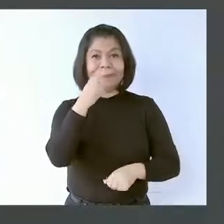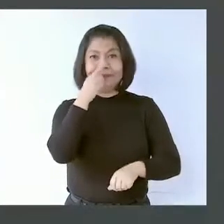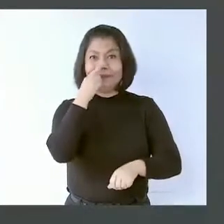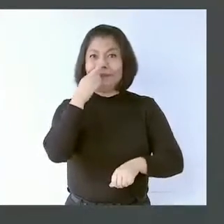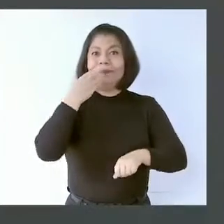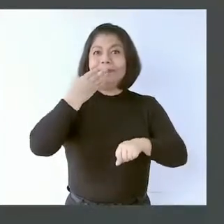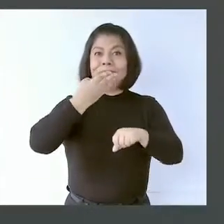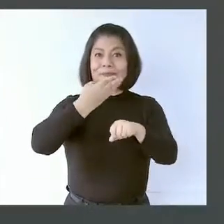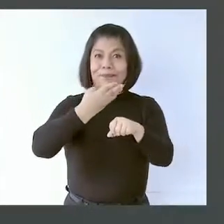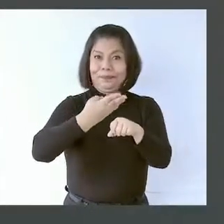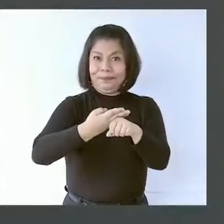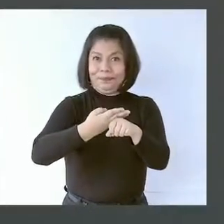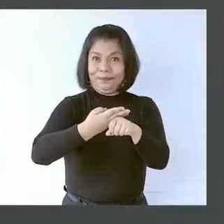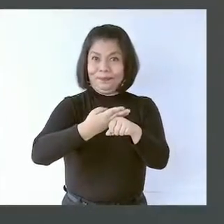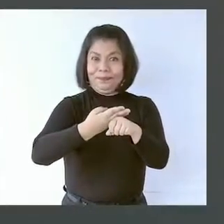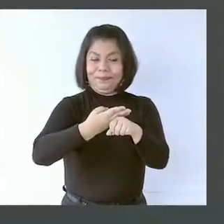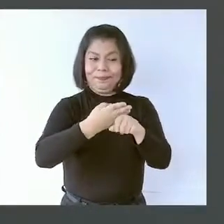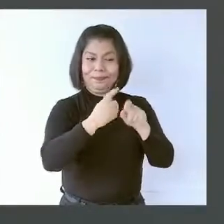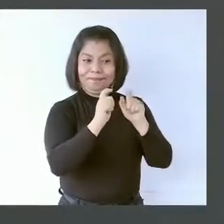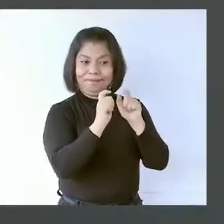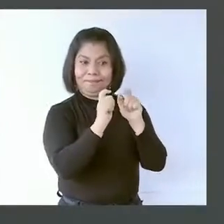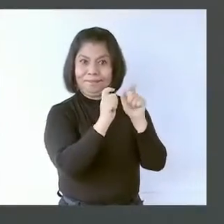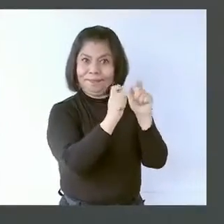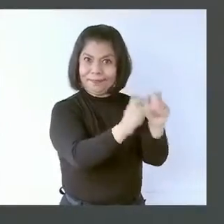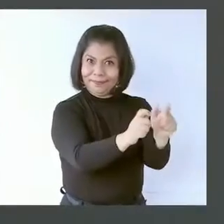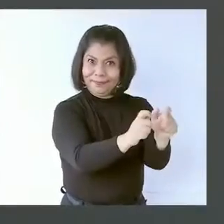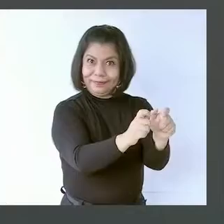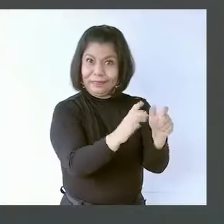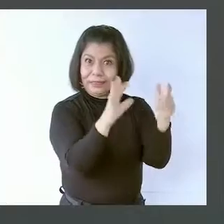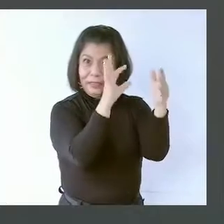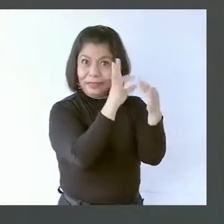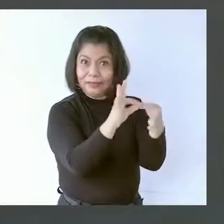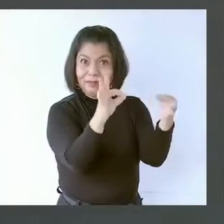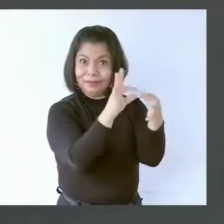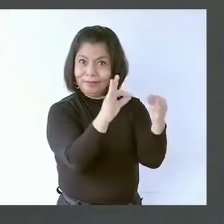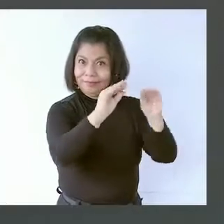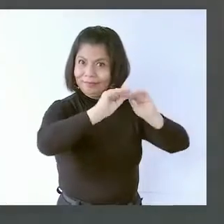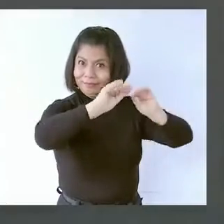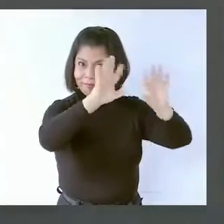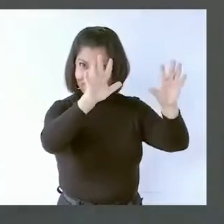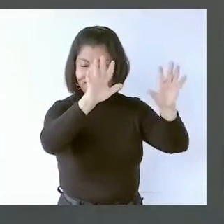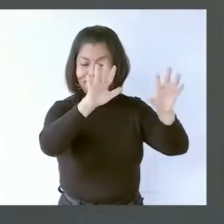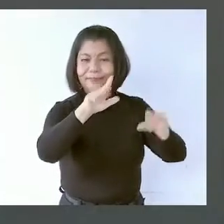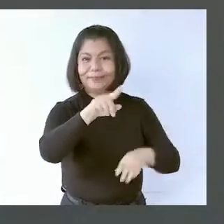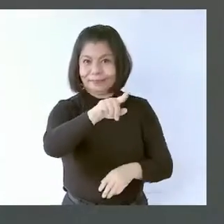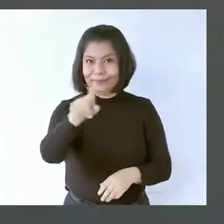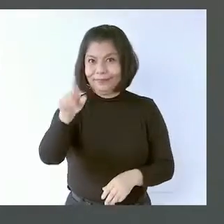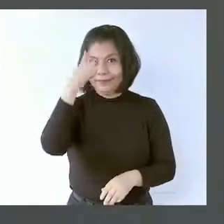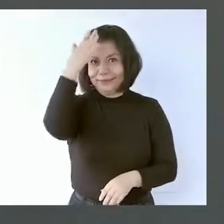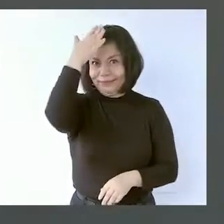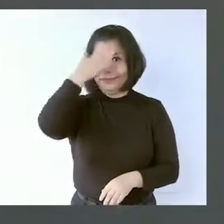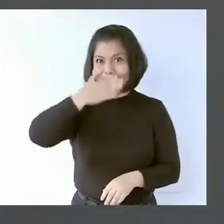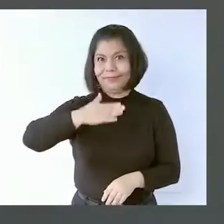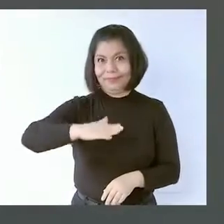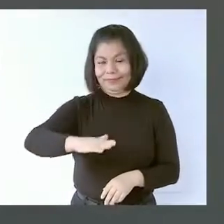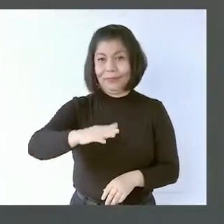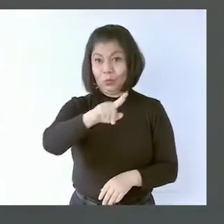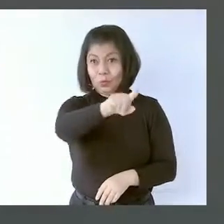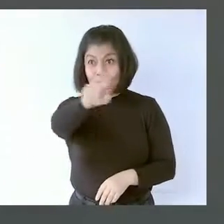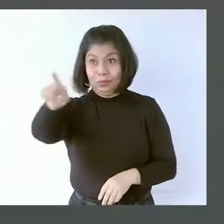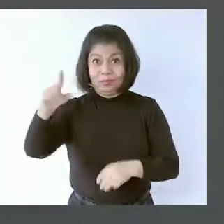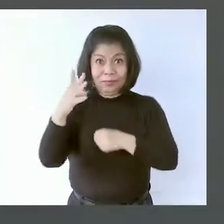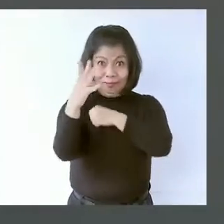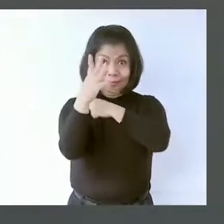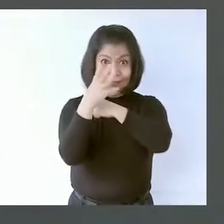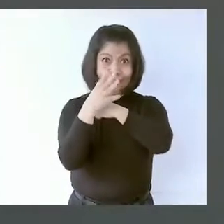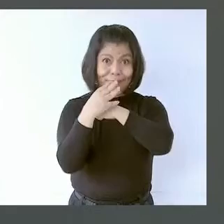bien definido, porque ya saben, yo voy a estar, si lo permite el pueblo y el creador, hasta